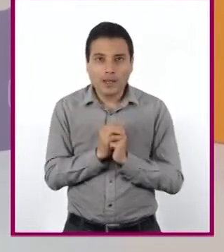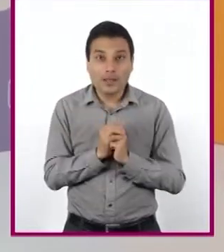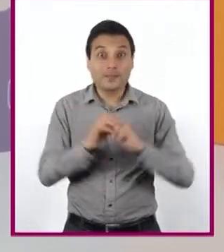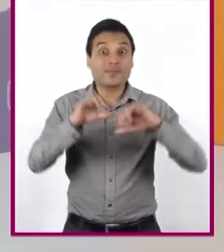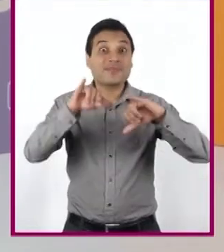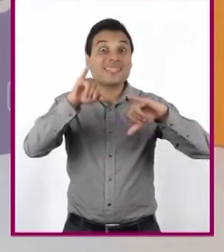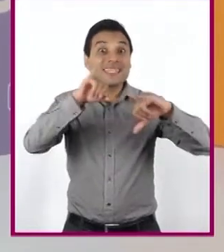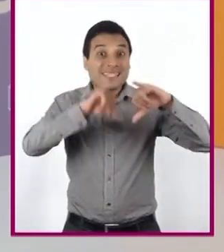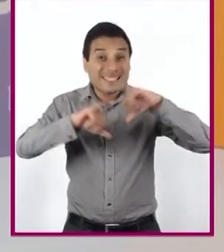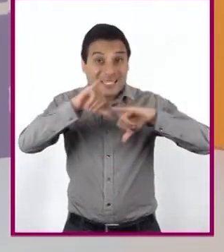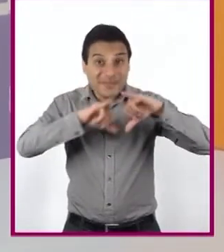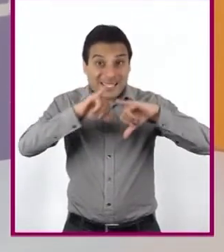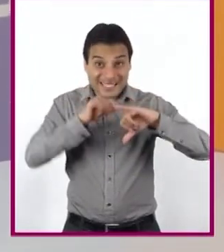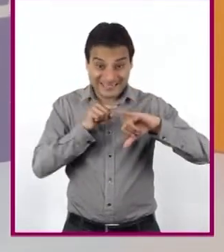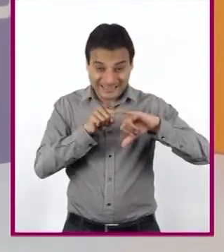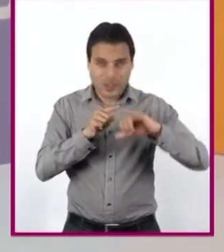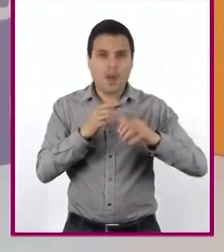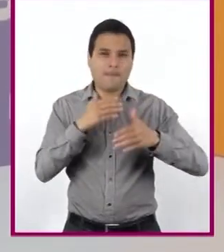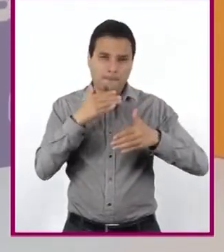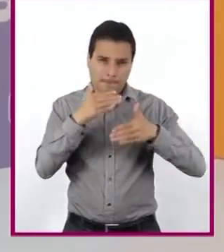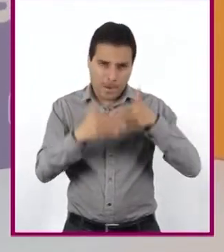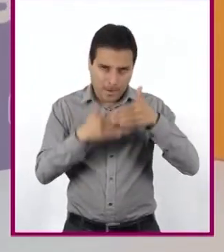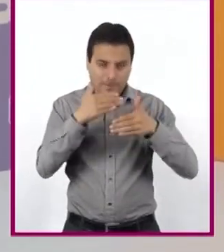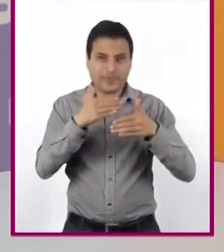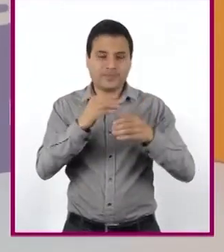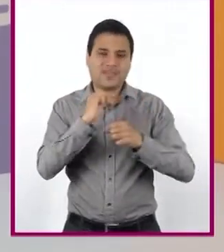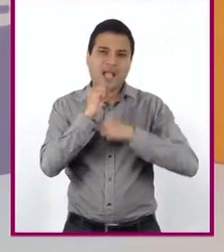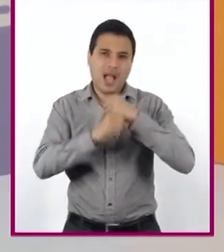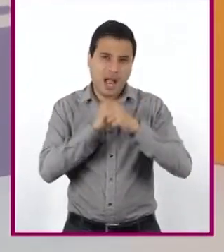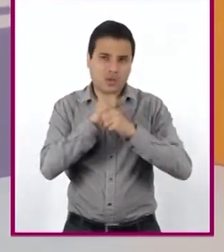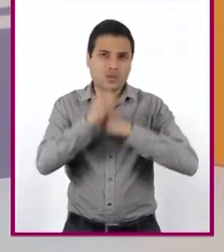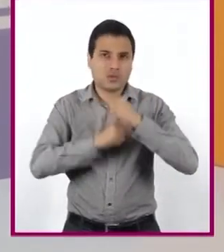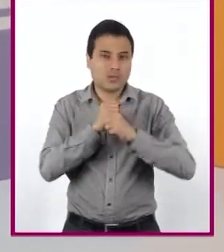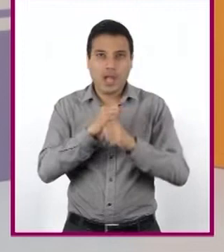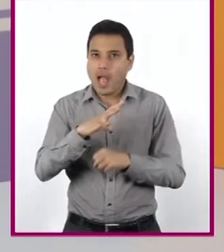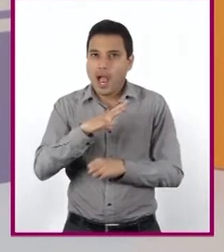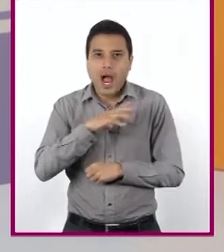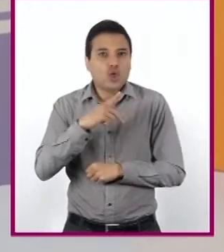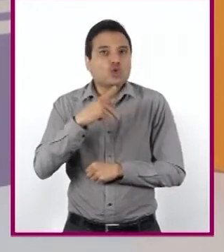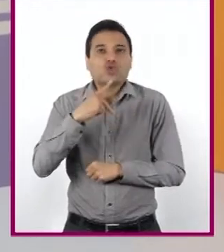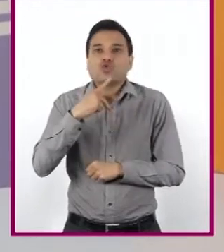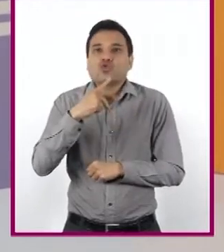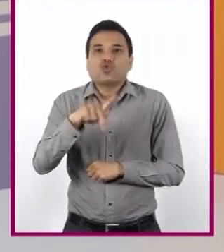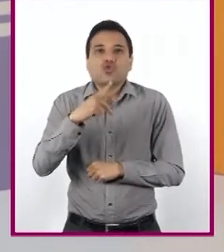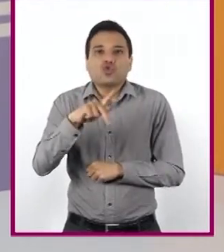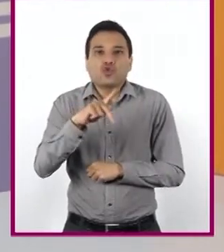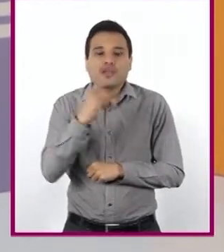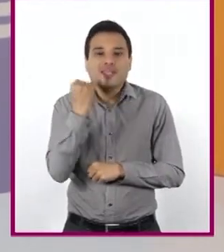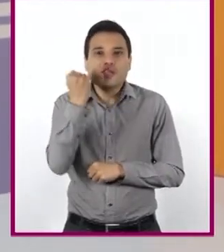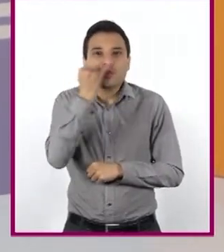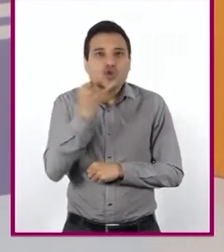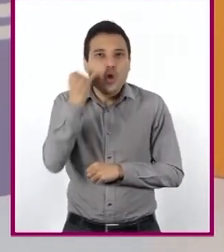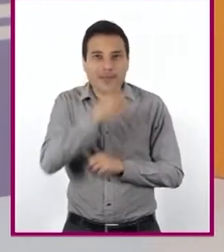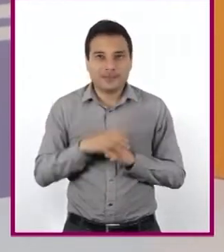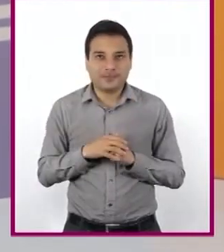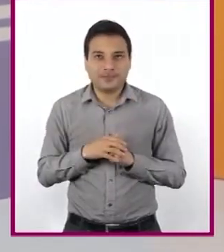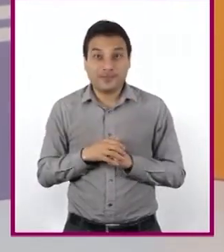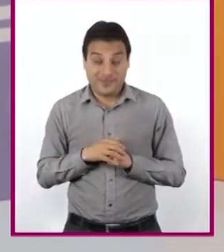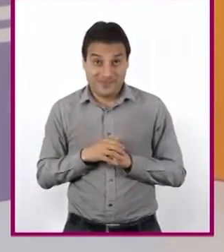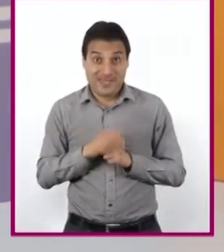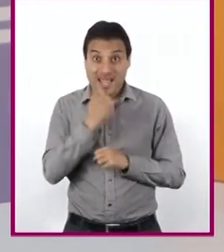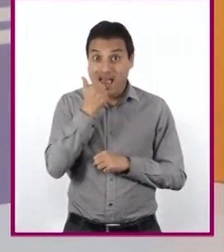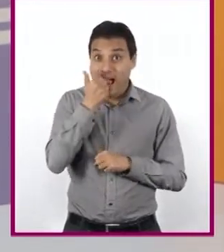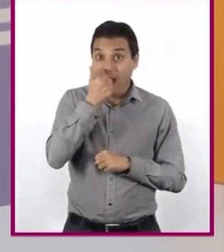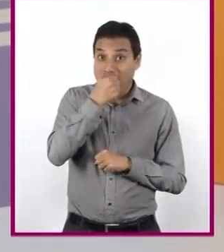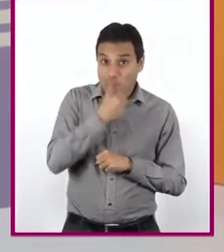química, durante su desarrollo, se ha construido un lenguaje que es interpretado por los estudiantes